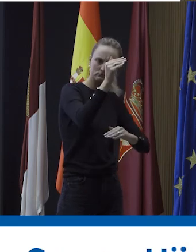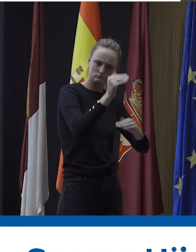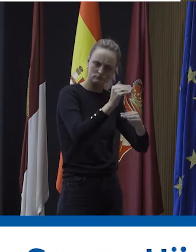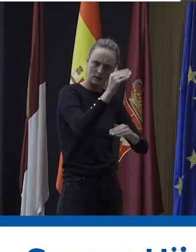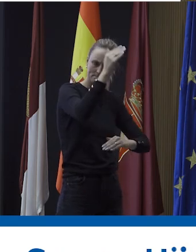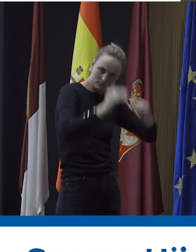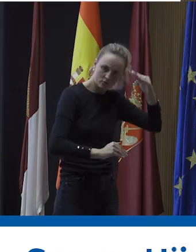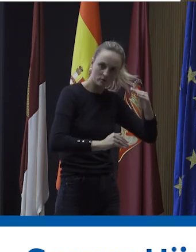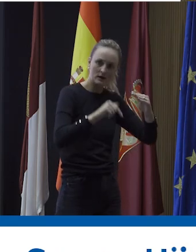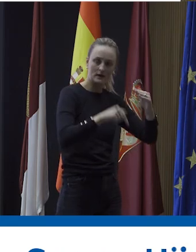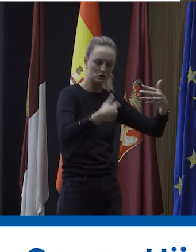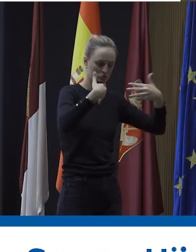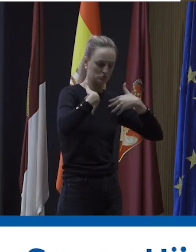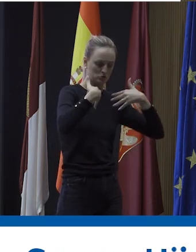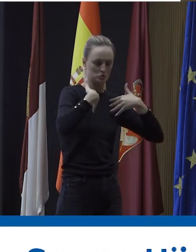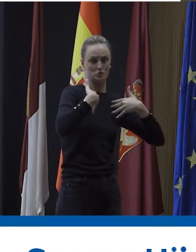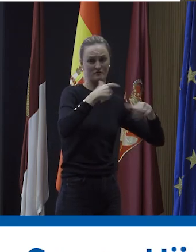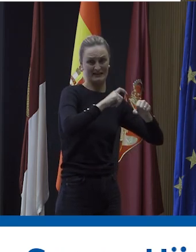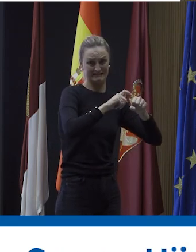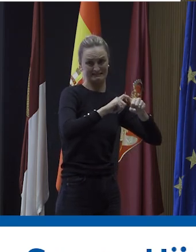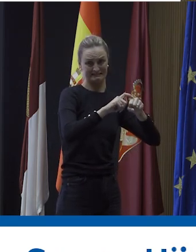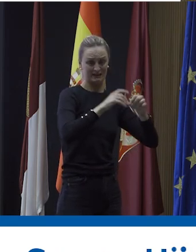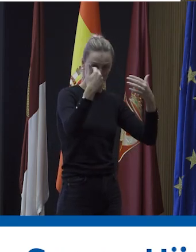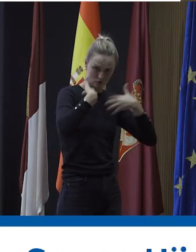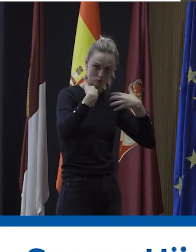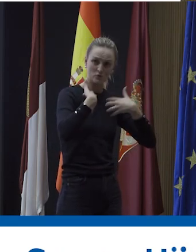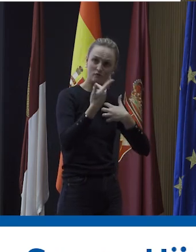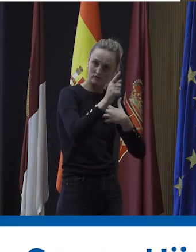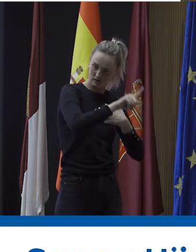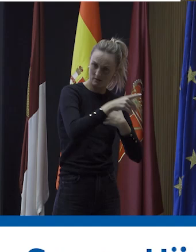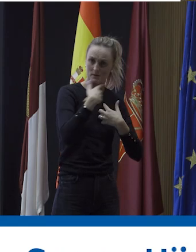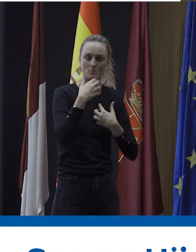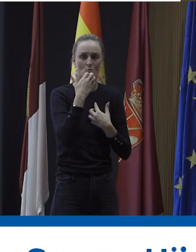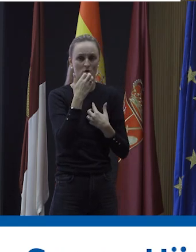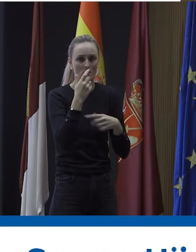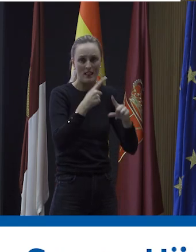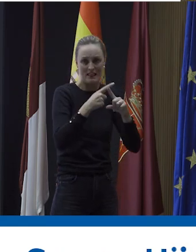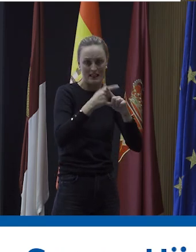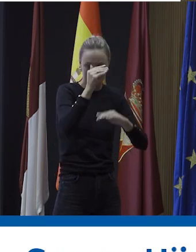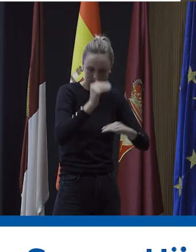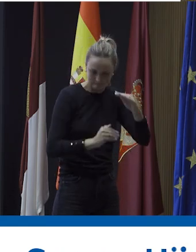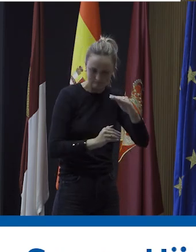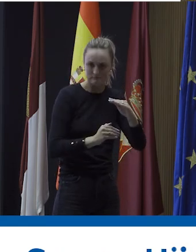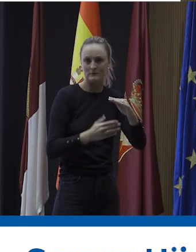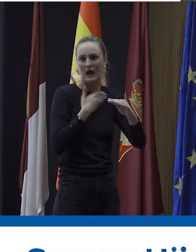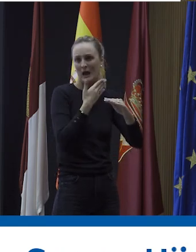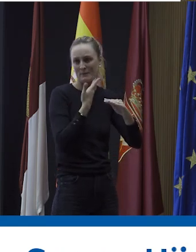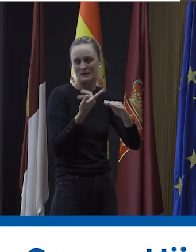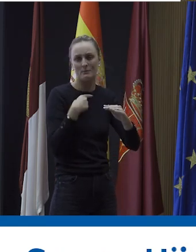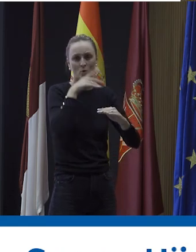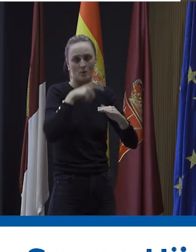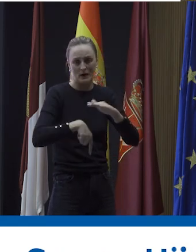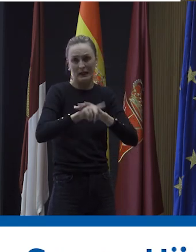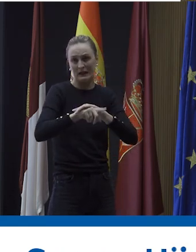y sufrir todos estos trastornos, ¿vale? Reducción del deseo de la actividad sexual, disminución de las